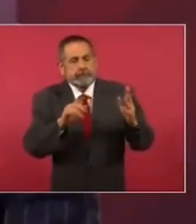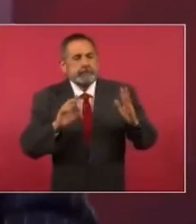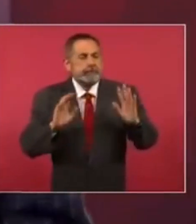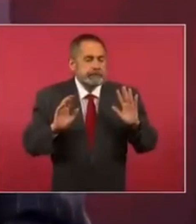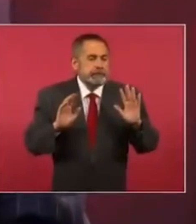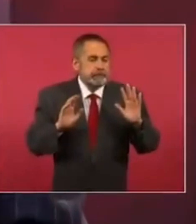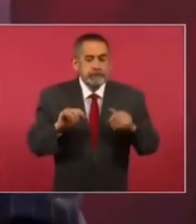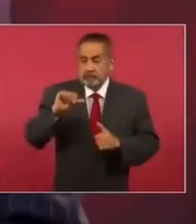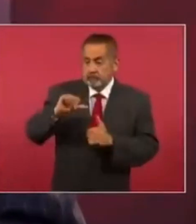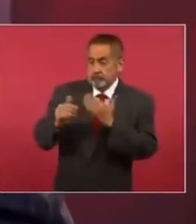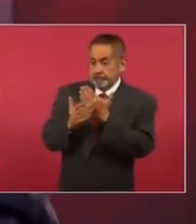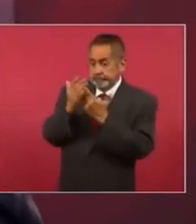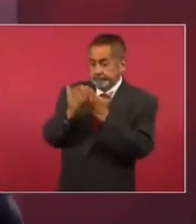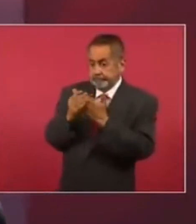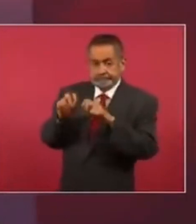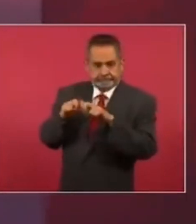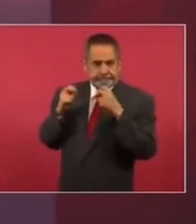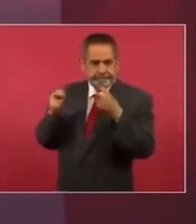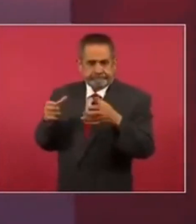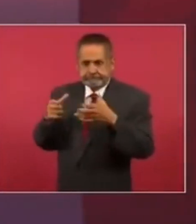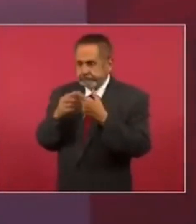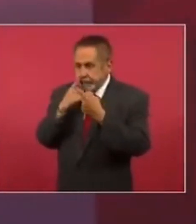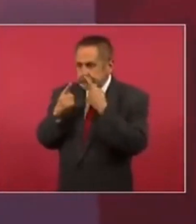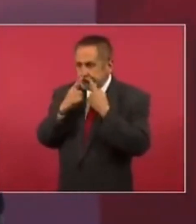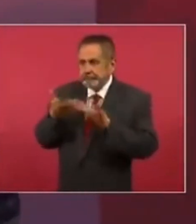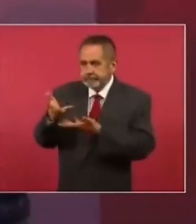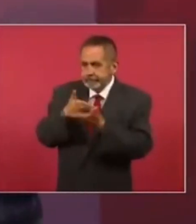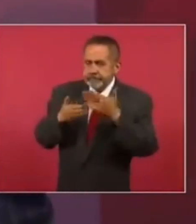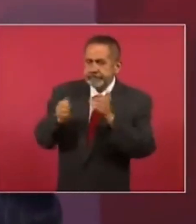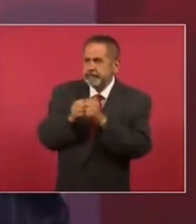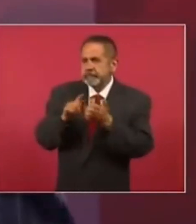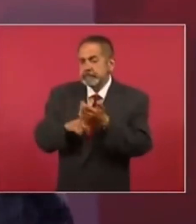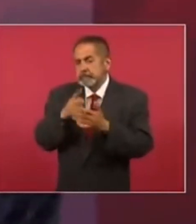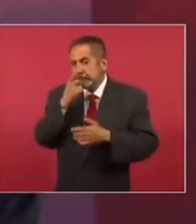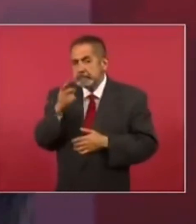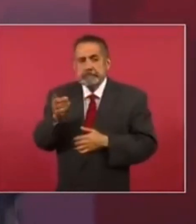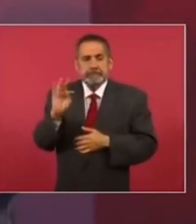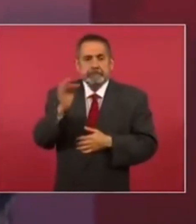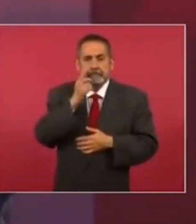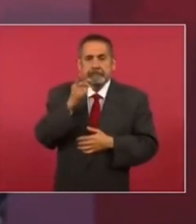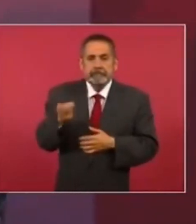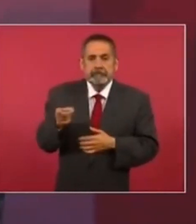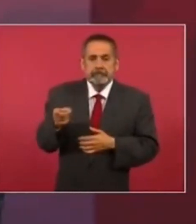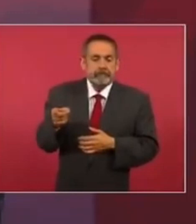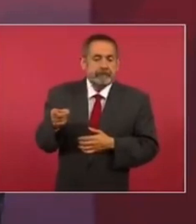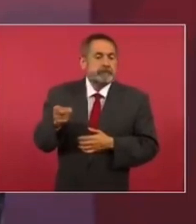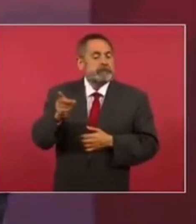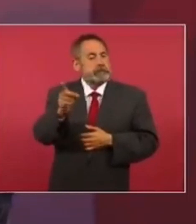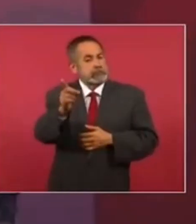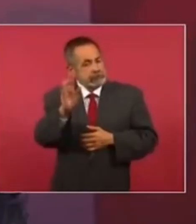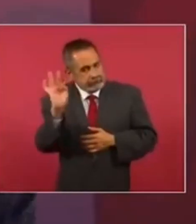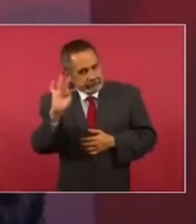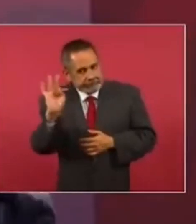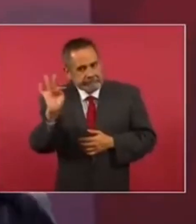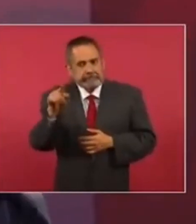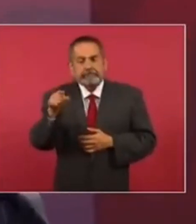hoy en la mañana se habló de que puede ser